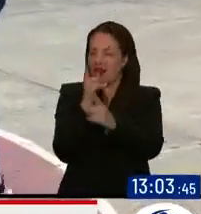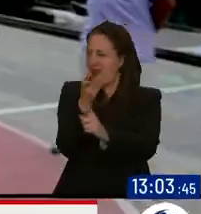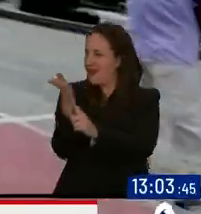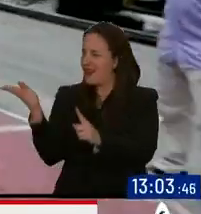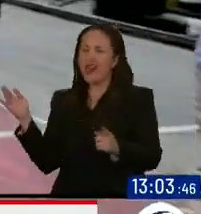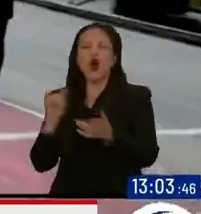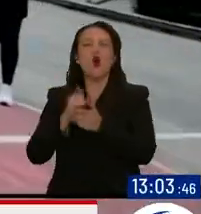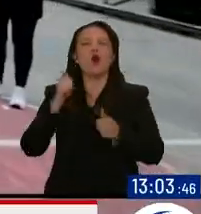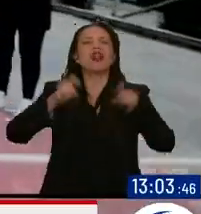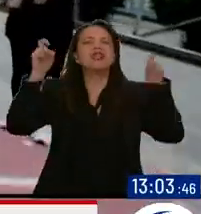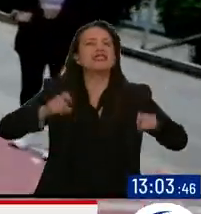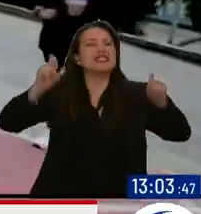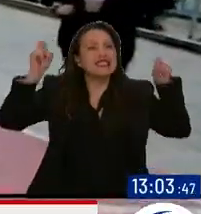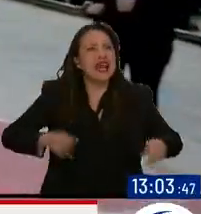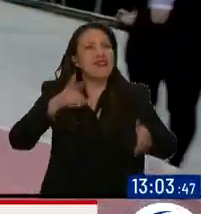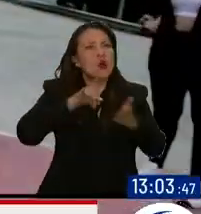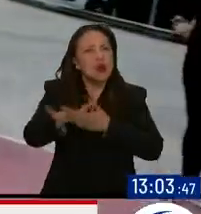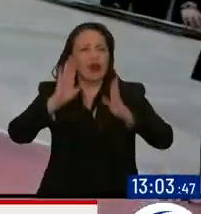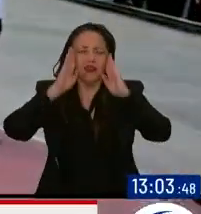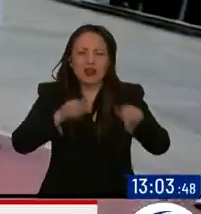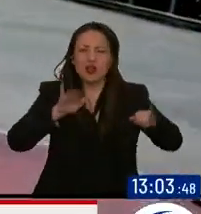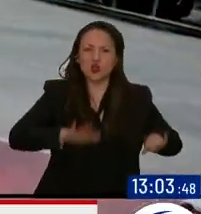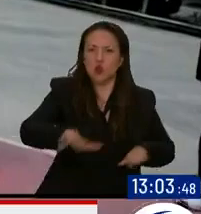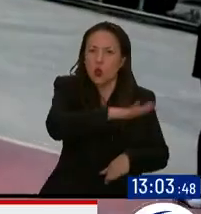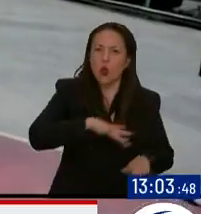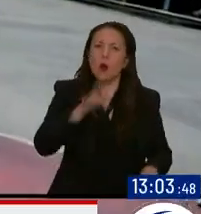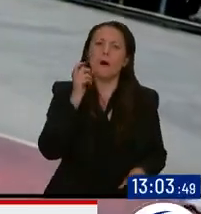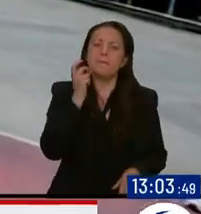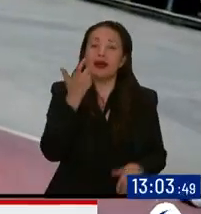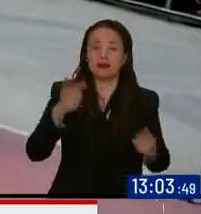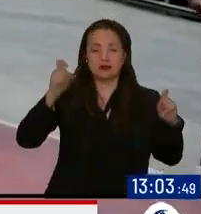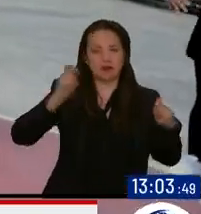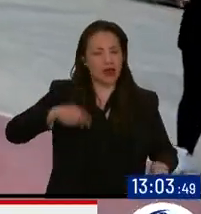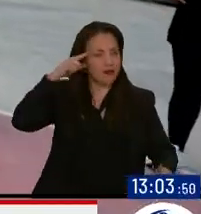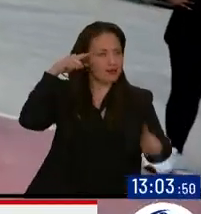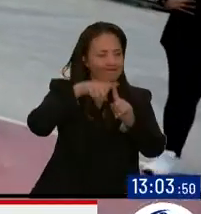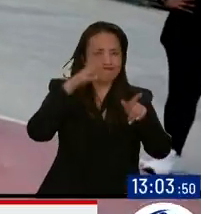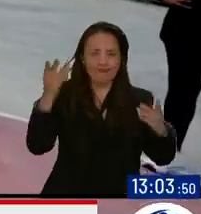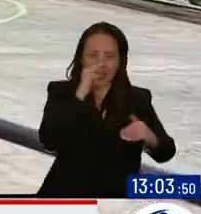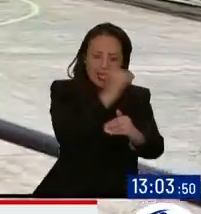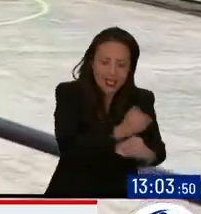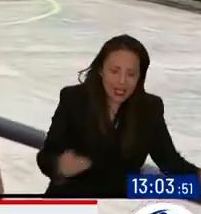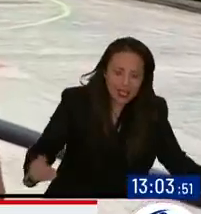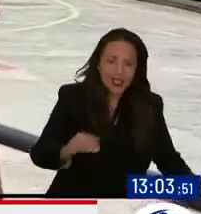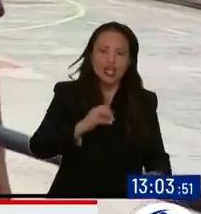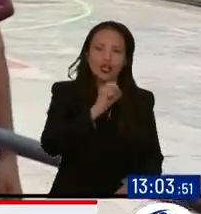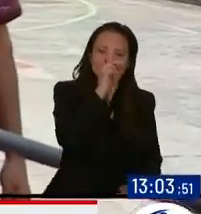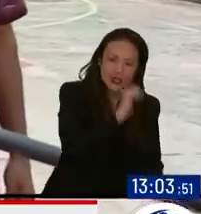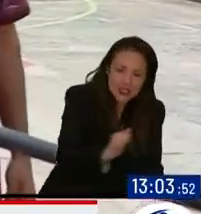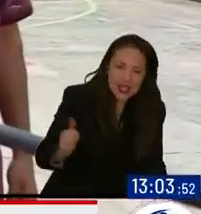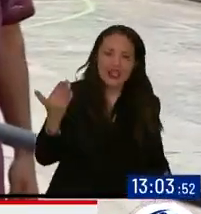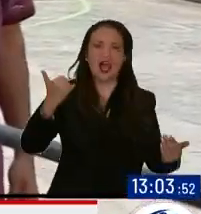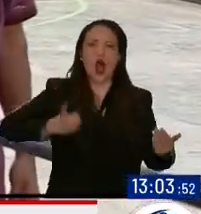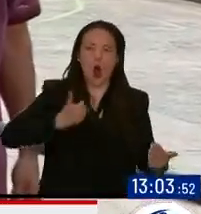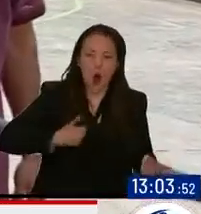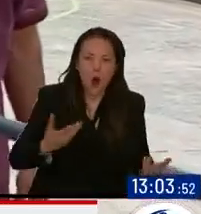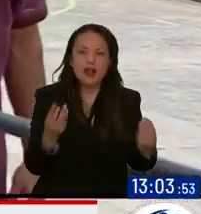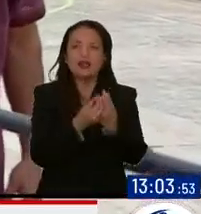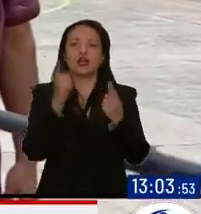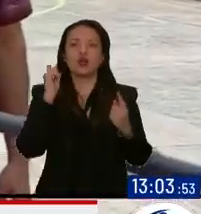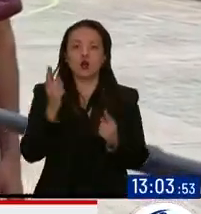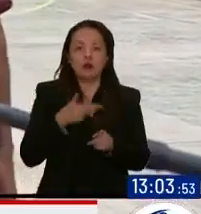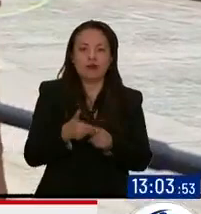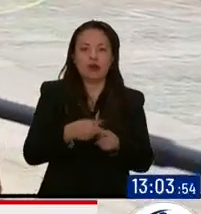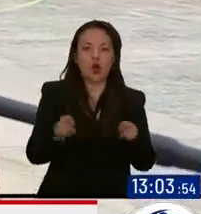que se tiene que resolver en la ciudad? Bueno, Pereira necesita una ciudad pensada para los niños, niñas, jóvenes y adolescentes que están en riesgo de callejización, explotación sexual